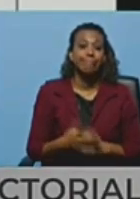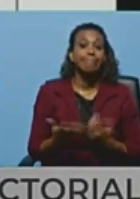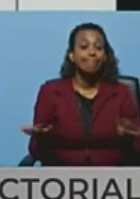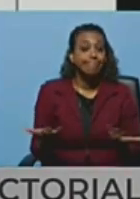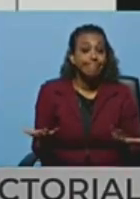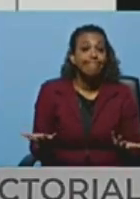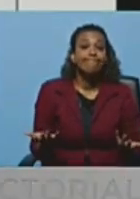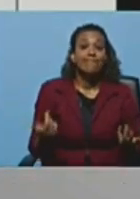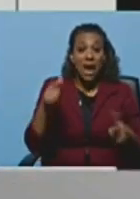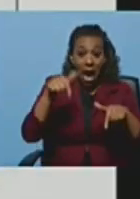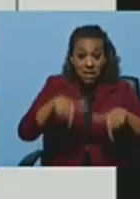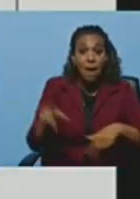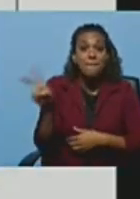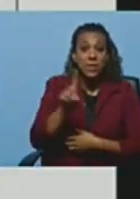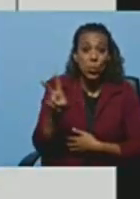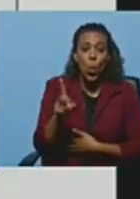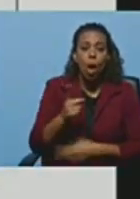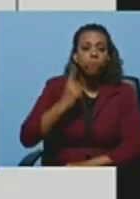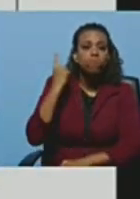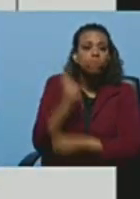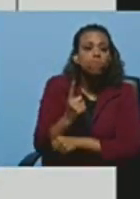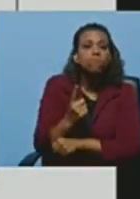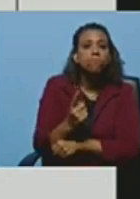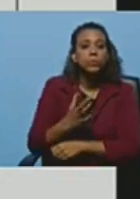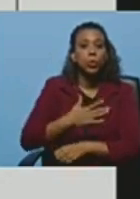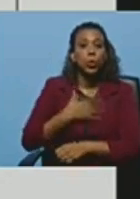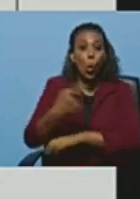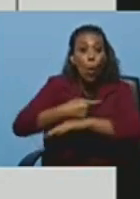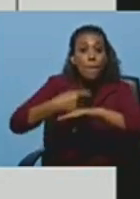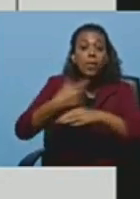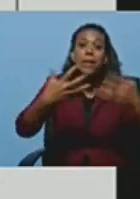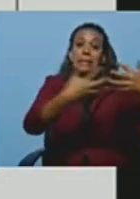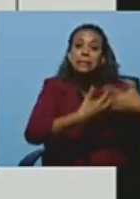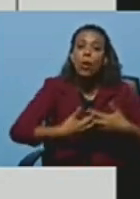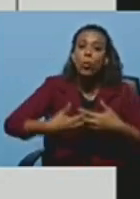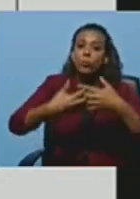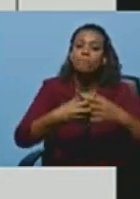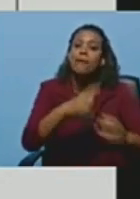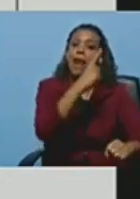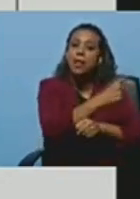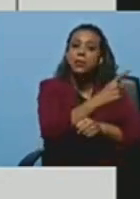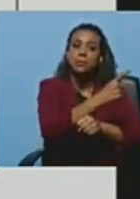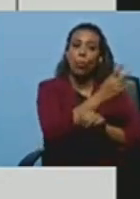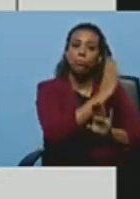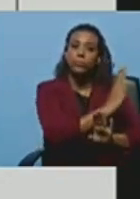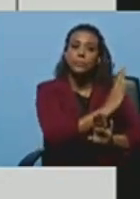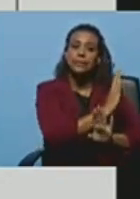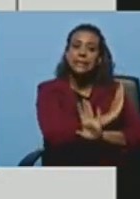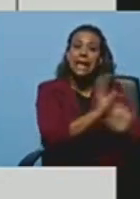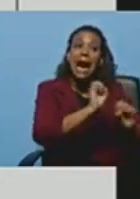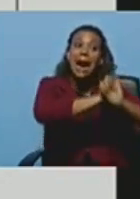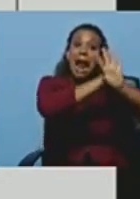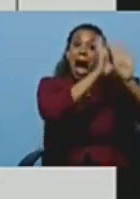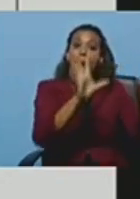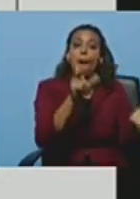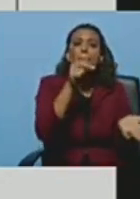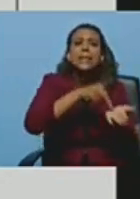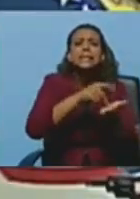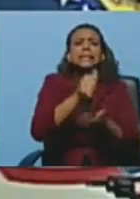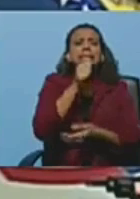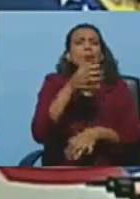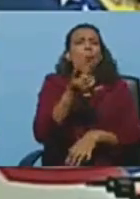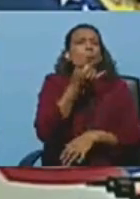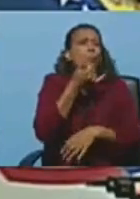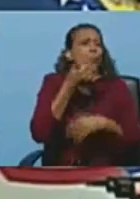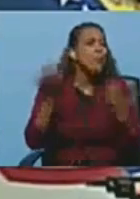Nosotros, desde aquí en Venezuela, exigimos al gobierno de los Estados Unidos que aclare la participación